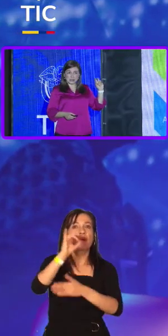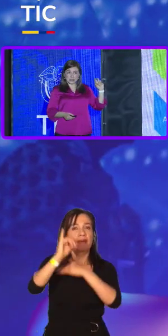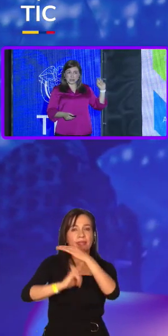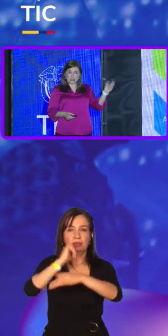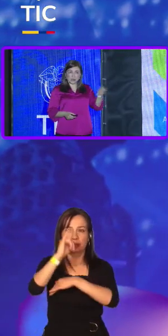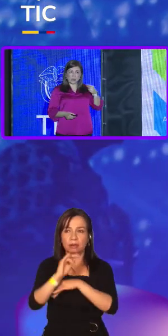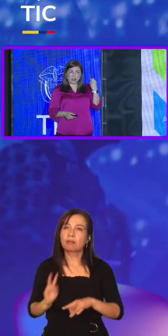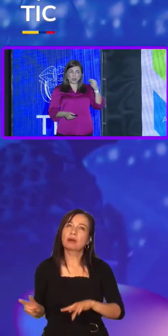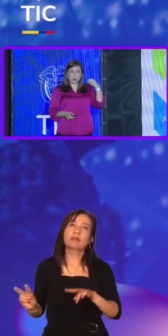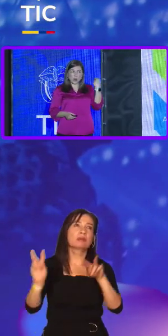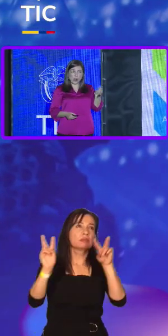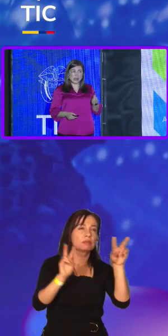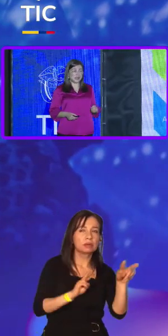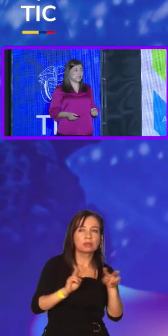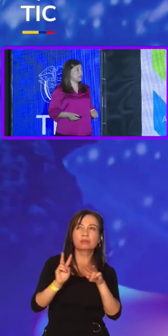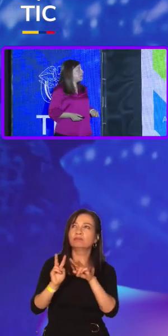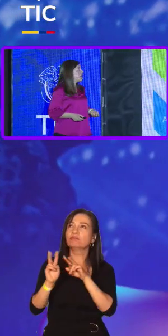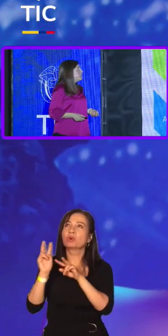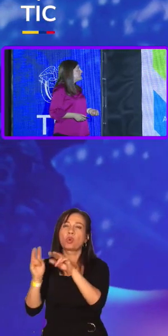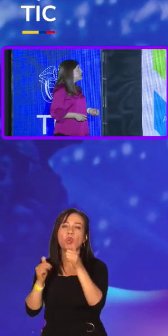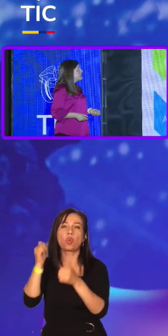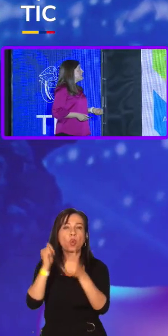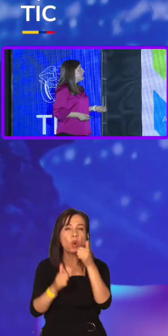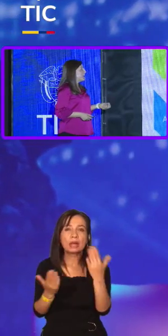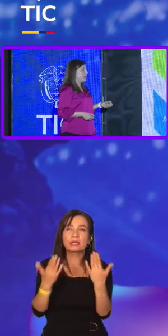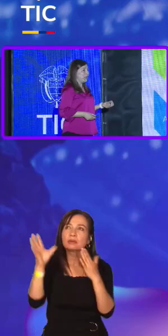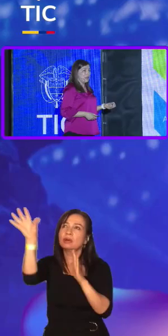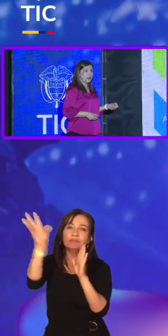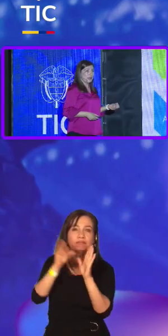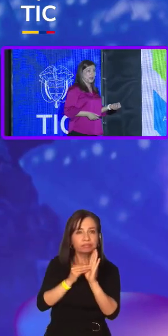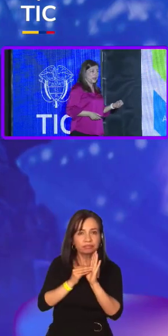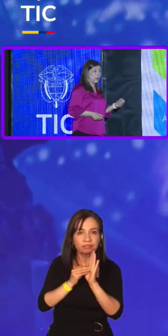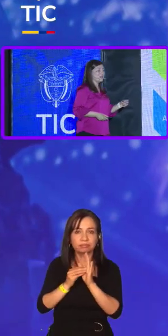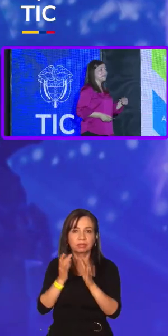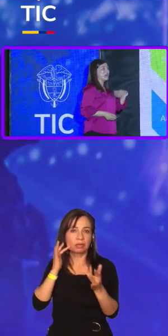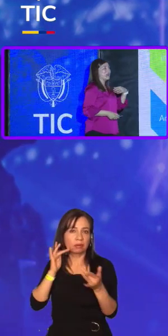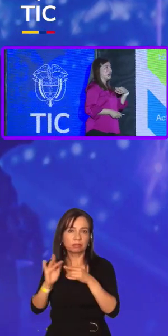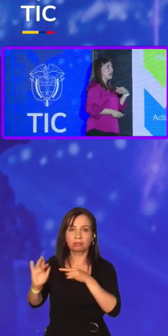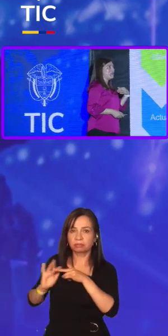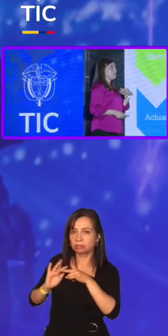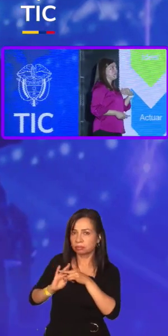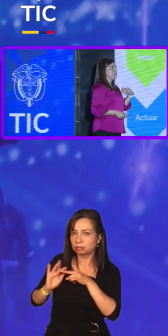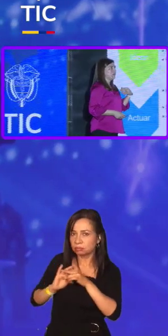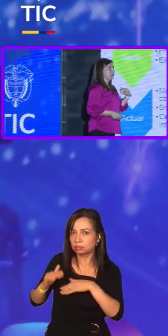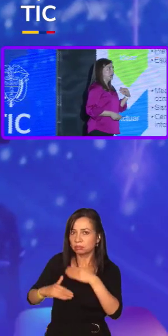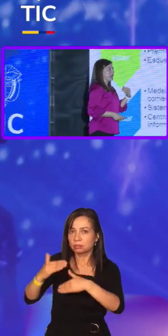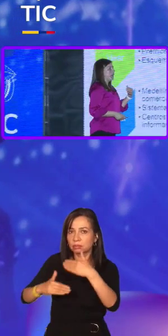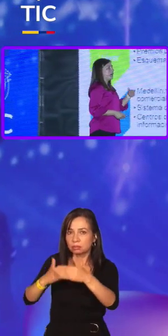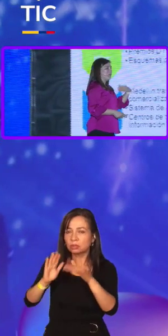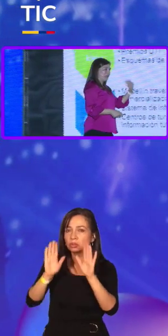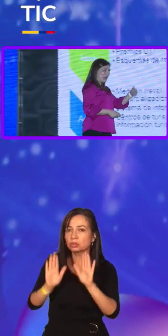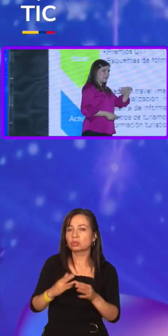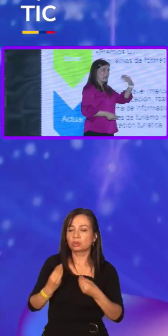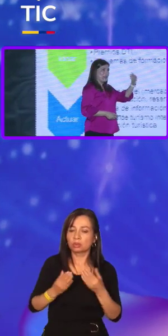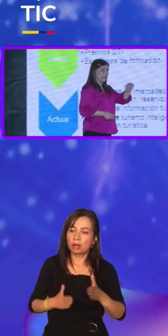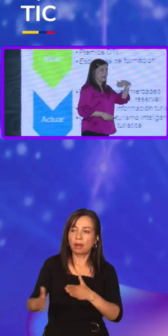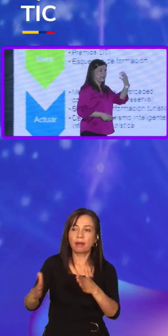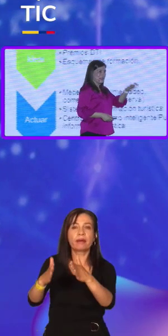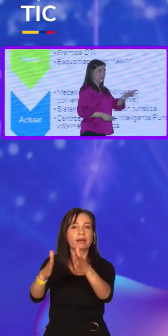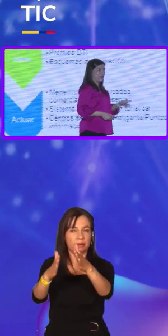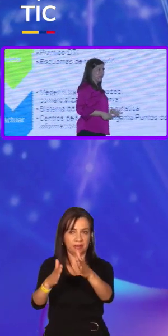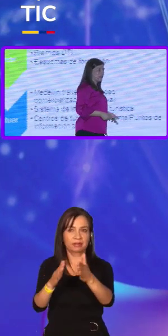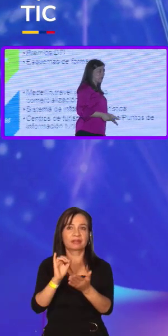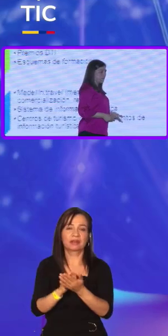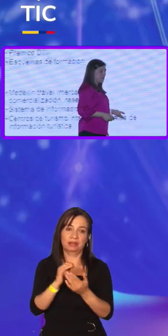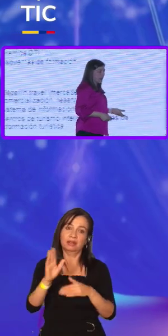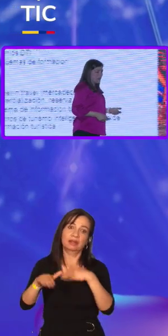modelos internacionales, de estos modelos cuál les servía más y empezar a